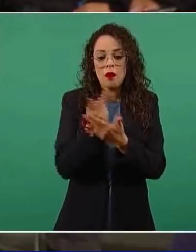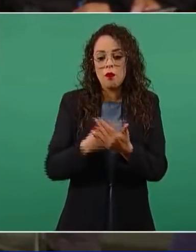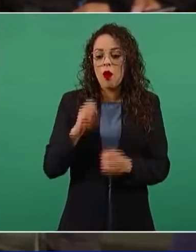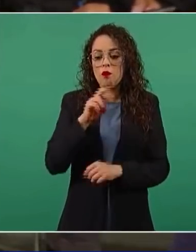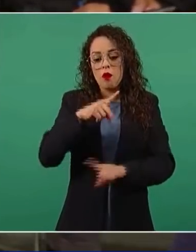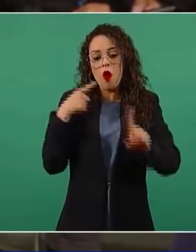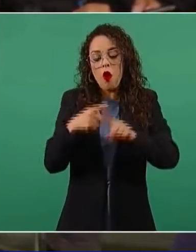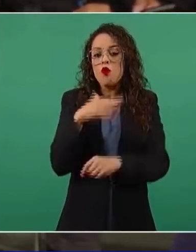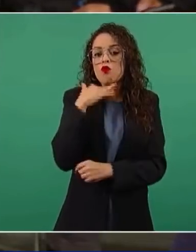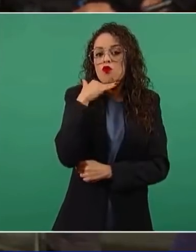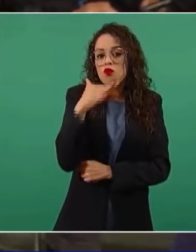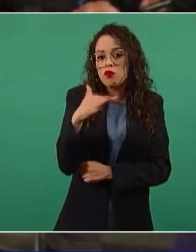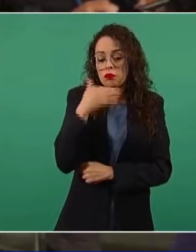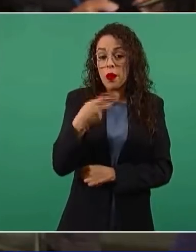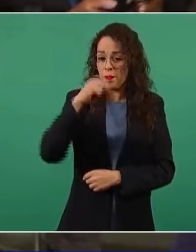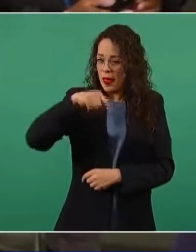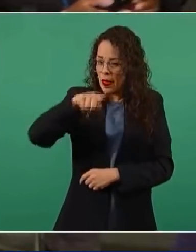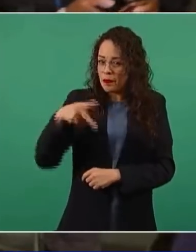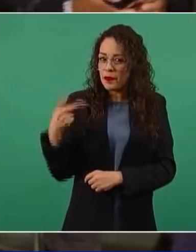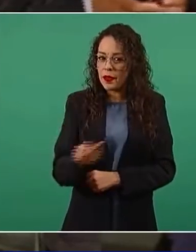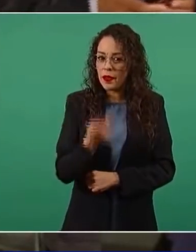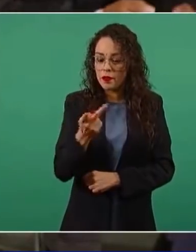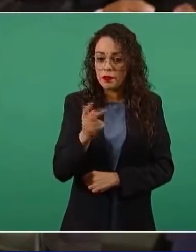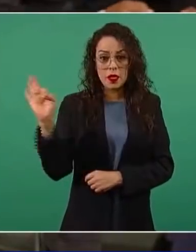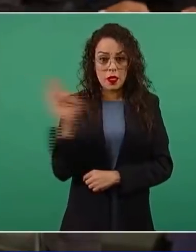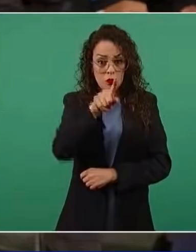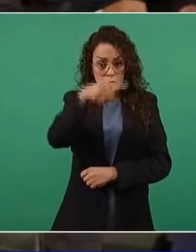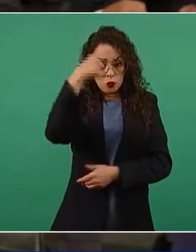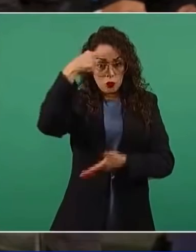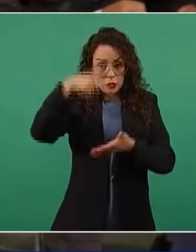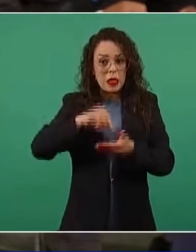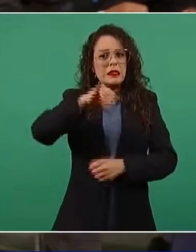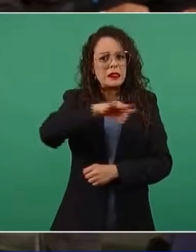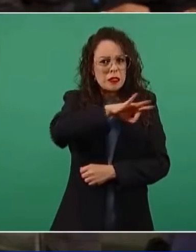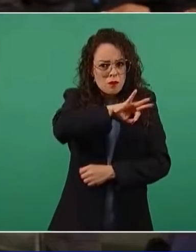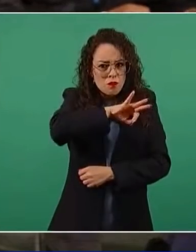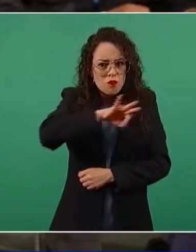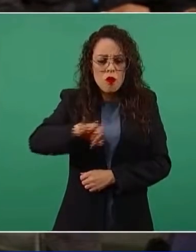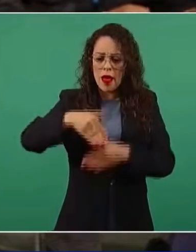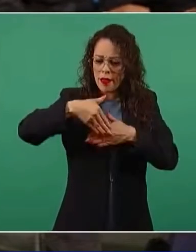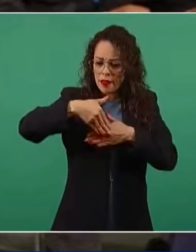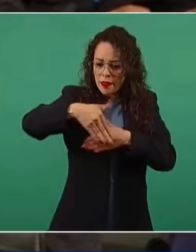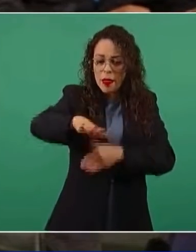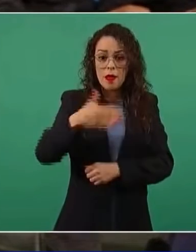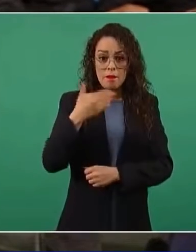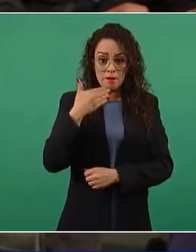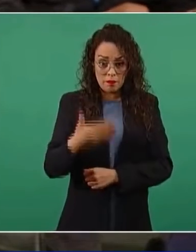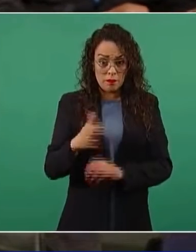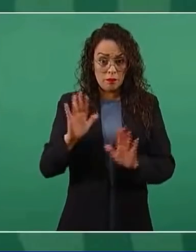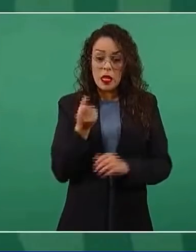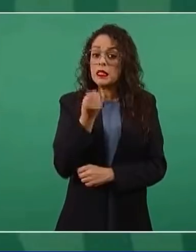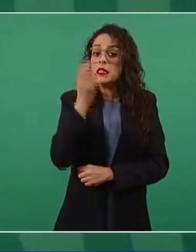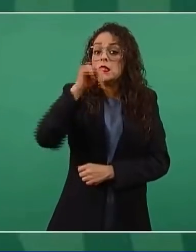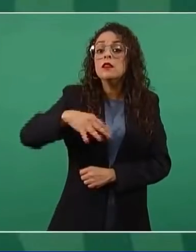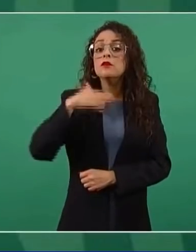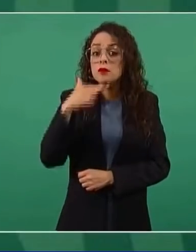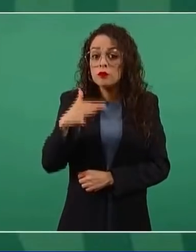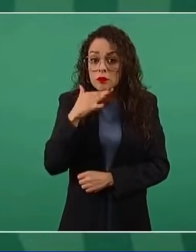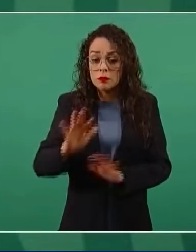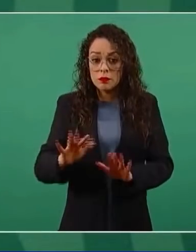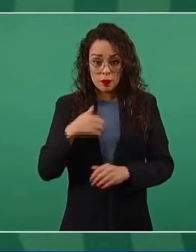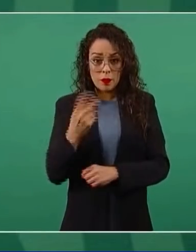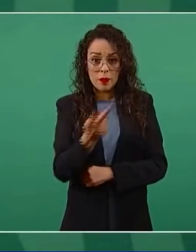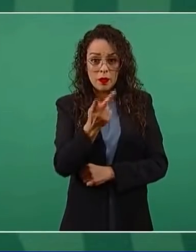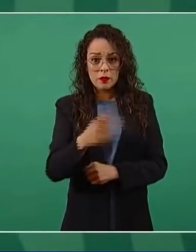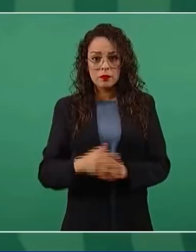yo le pregunto, ¿sí le ve usted salida para darle viabilidad a esta situación sin corrupción, presidente? Sí, claro que